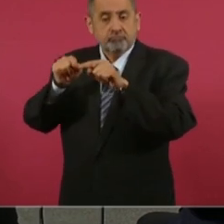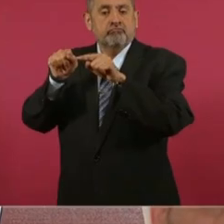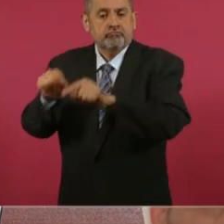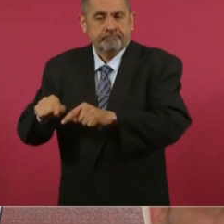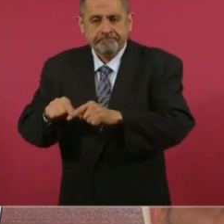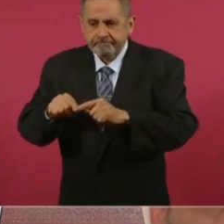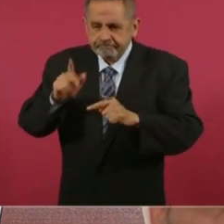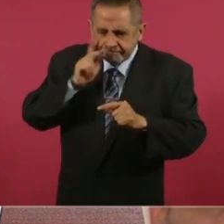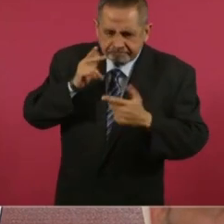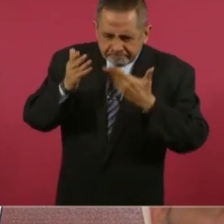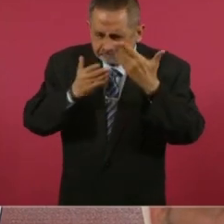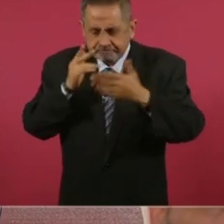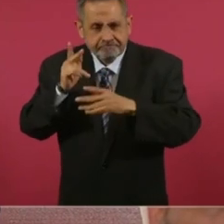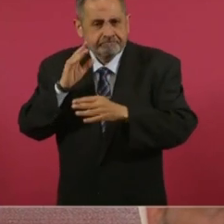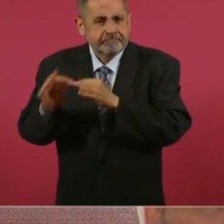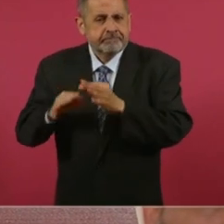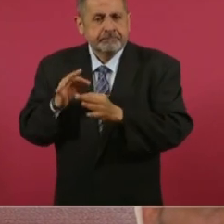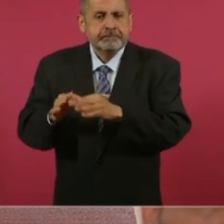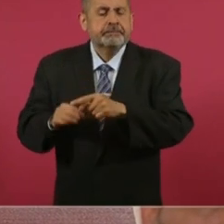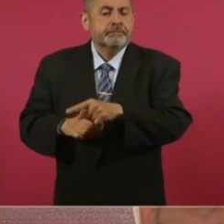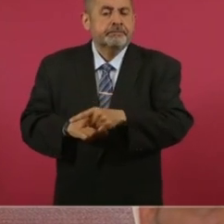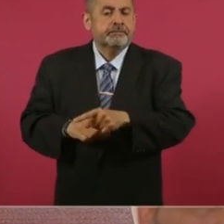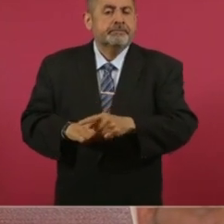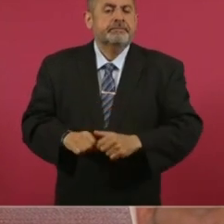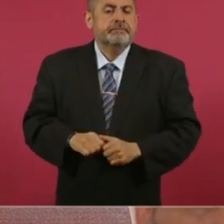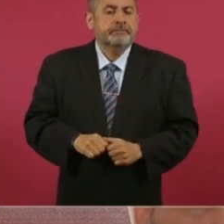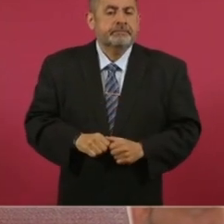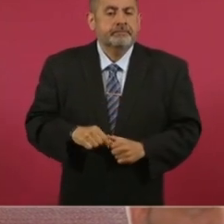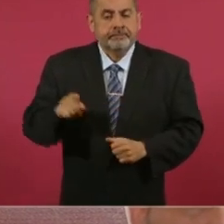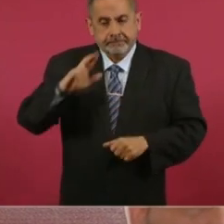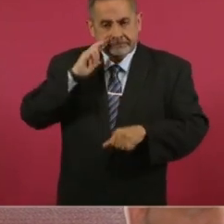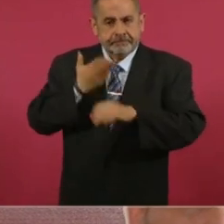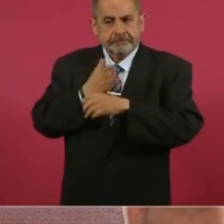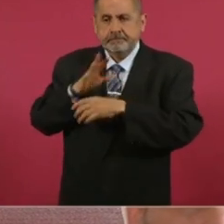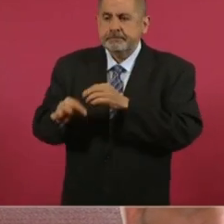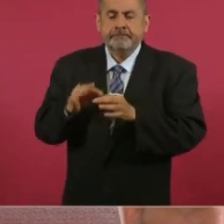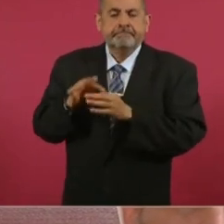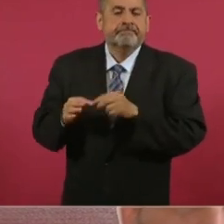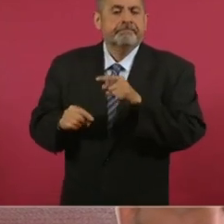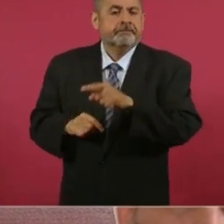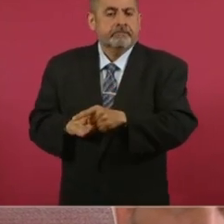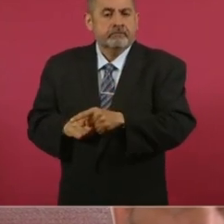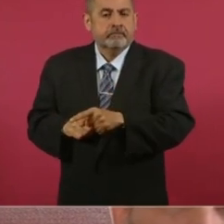de las pruebas y tiene la responsabilidad